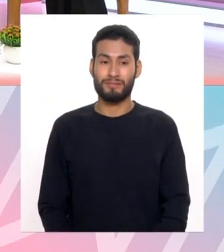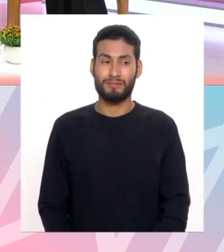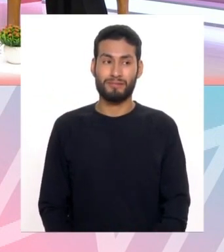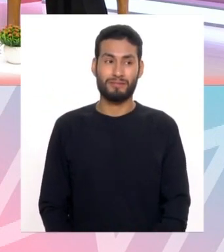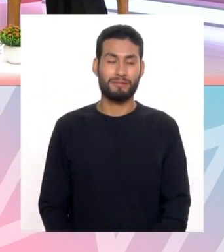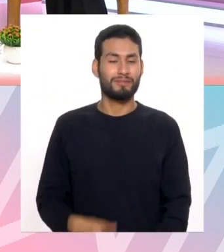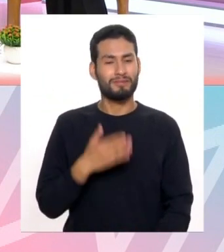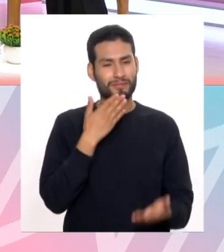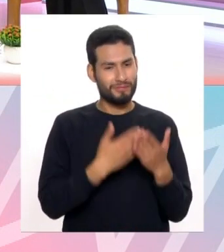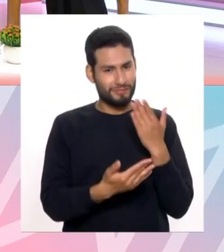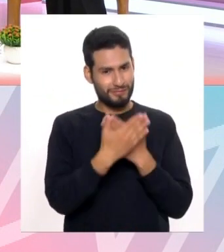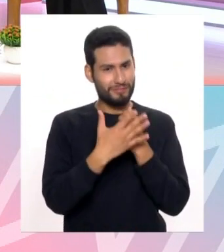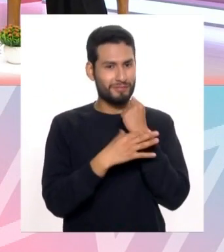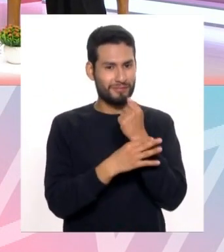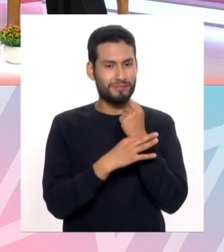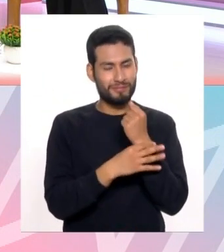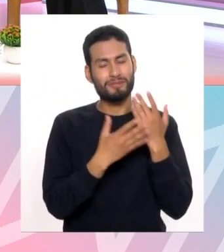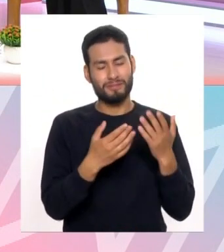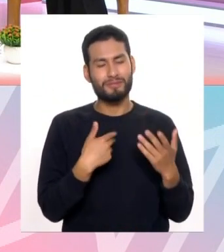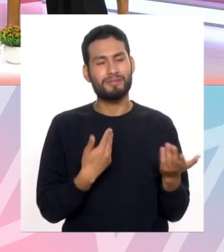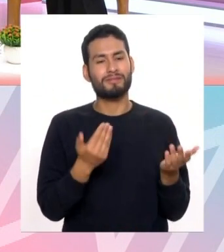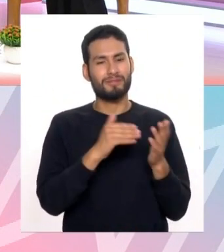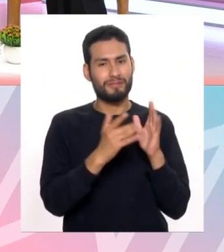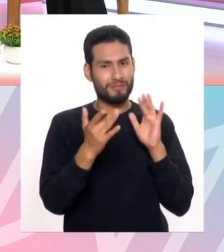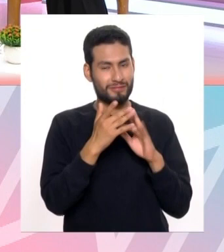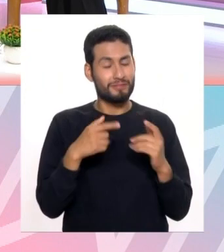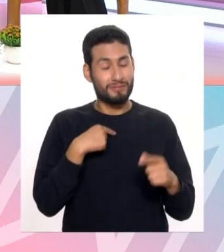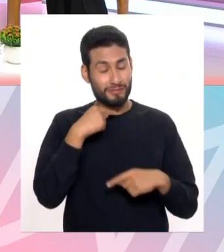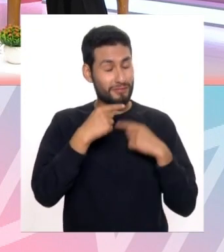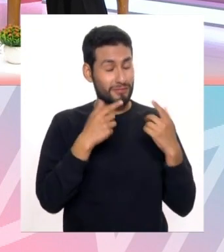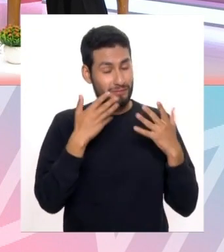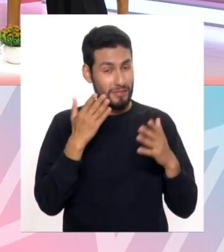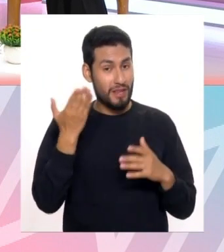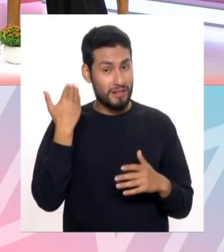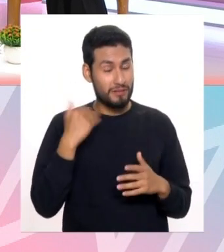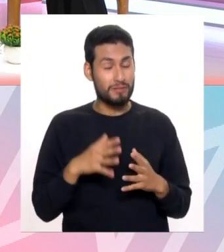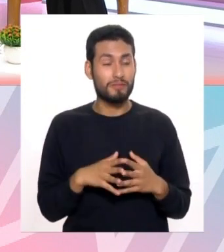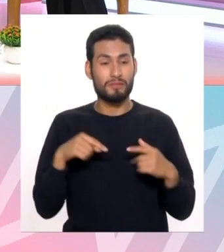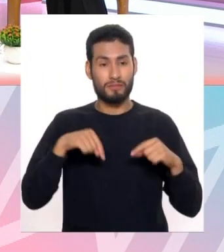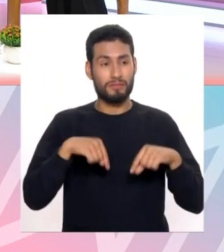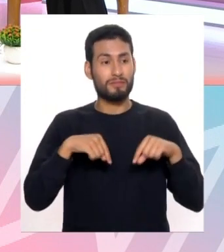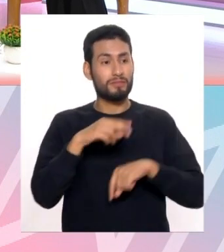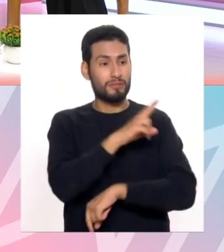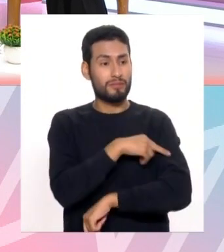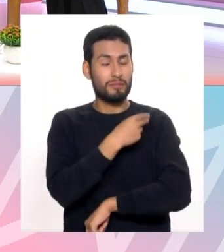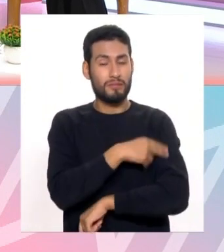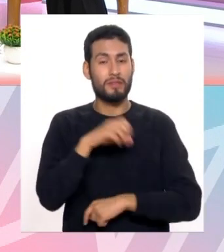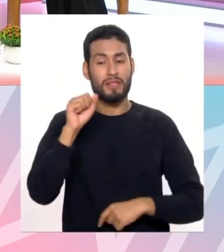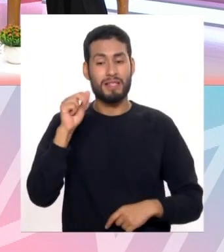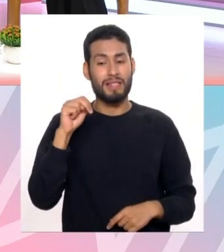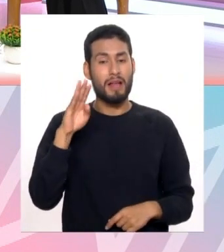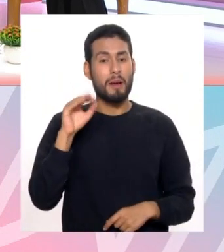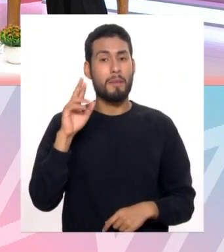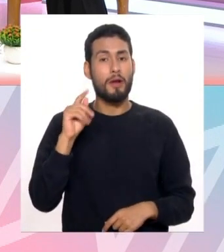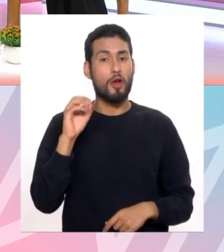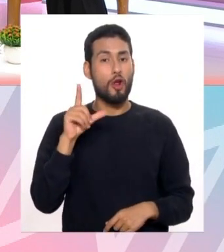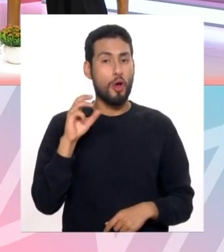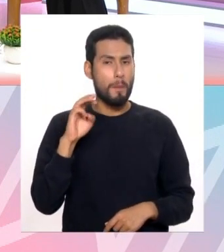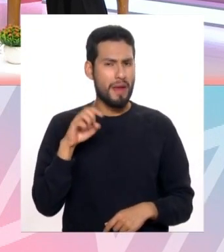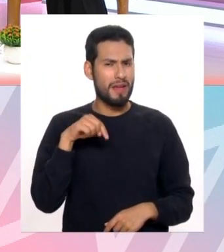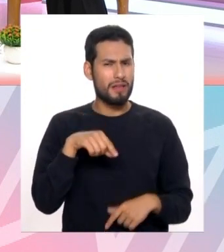Buenos días, doctores. Nuevamente en contacto con ustedes. Bueno, como les había mencionado, estamos aquí en el Hospital San Bartolomé con un